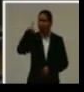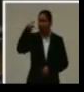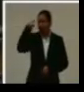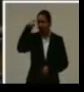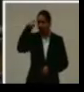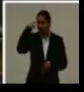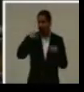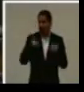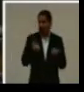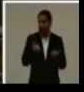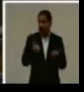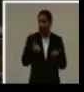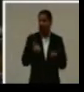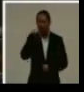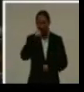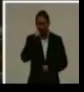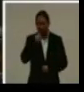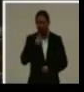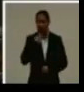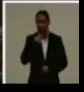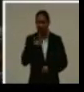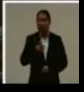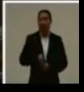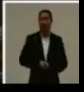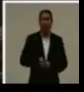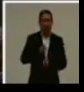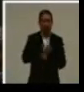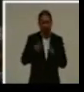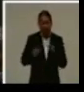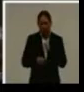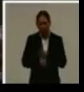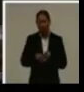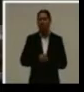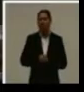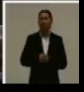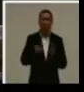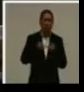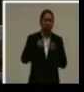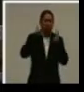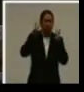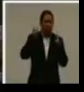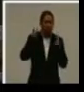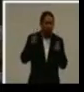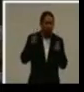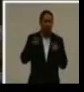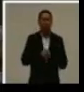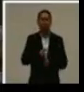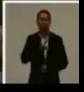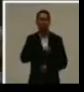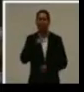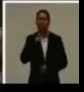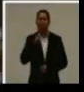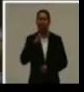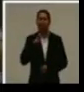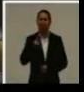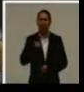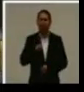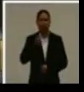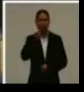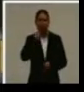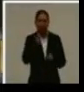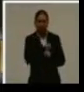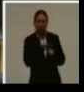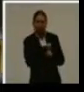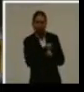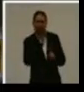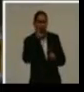honorabilidad que la pide como requisito se refiere a cosas públicas, se refiere también en ámbitos de materia particular. No queremos golpeadores de mujeres,